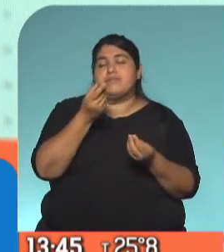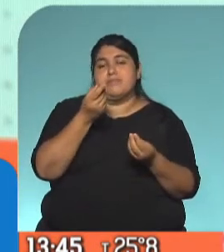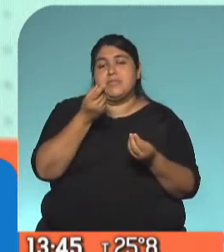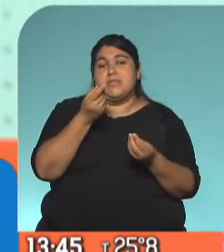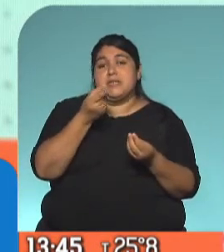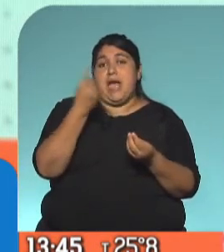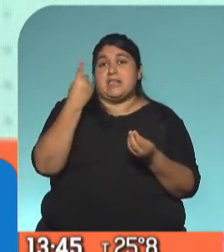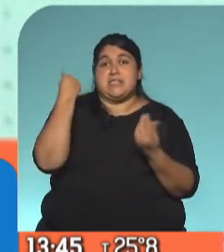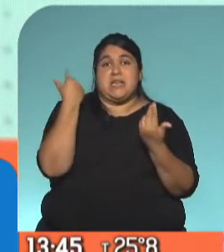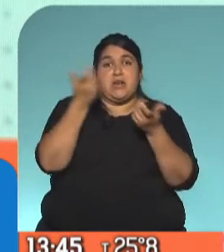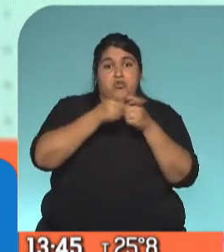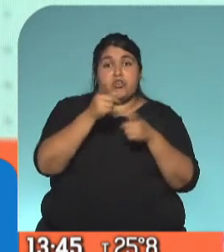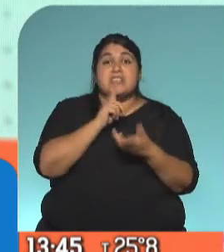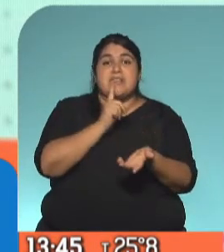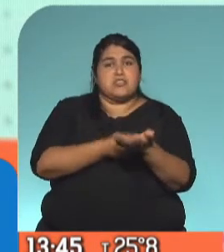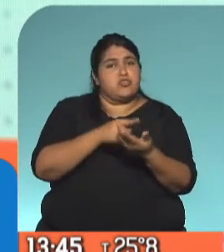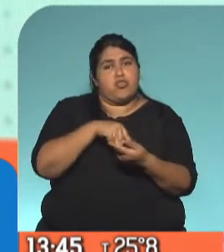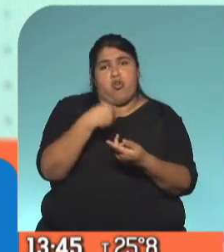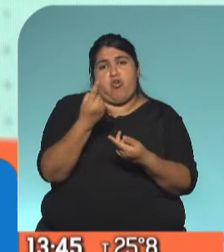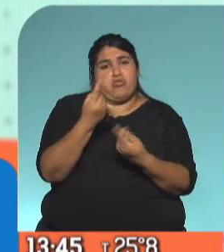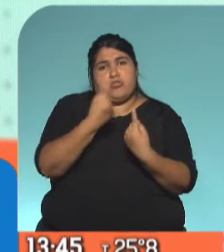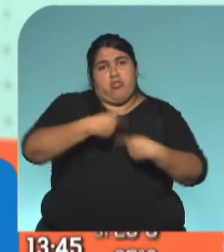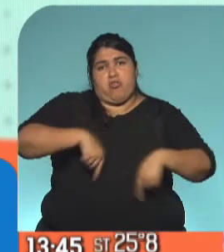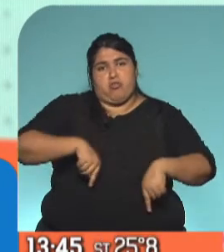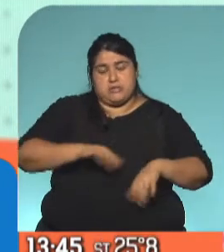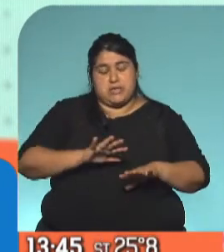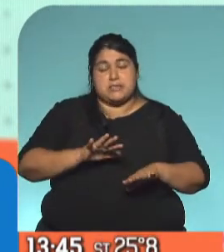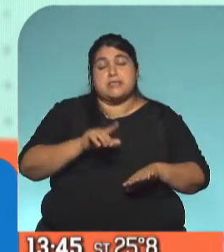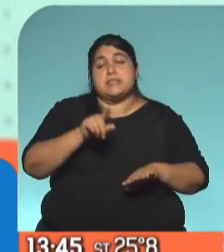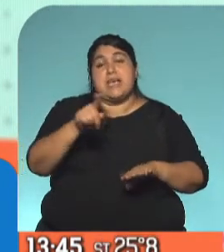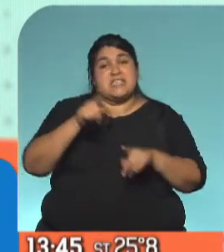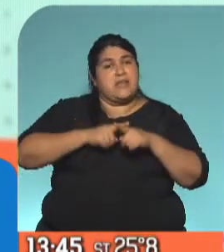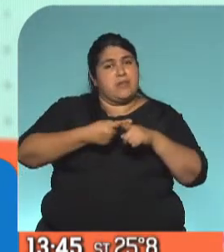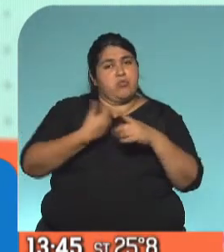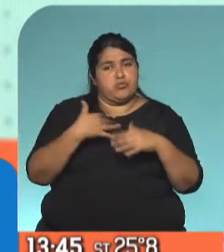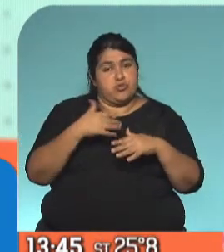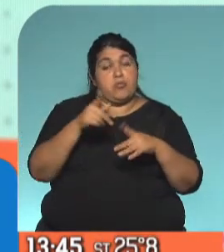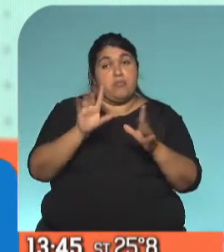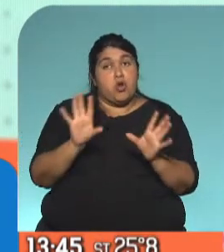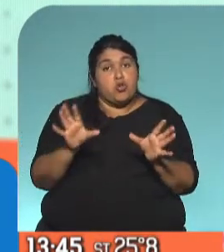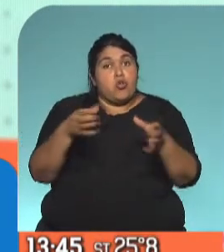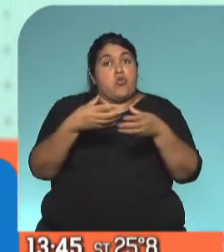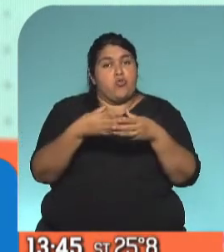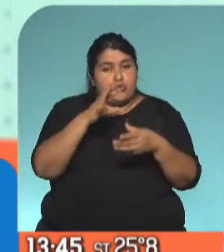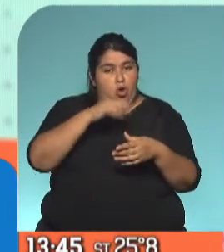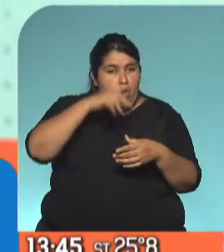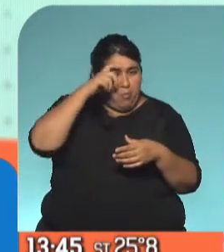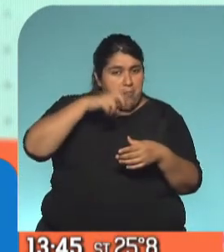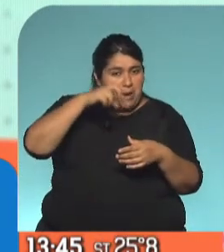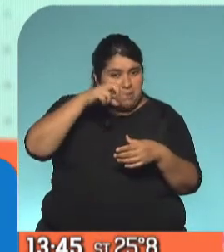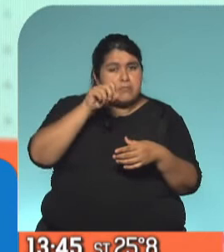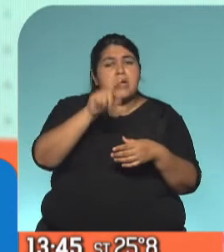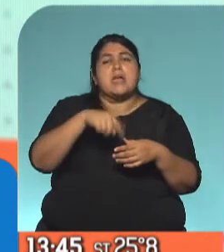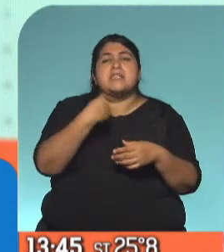OPEP, se decidió lo contrario. Hay mucha disputa con ese tema. Finalmente, en conjunto, la OPEP levanta a 500.000